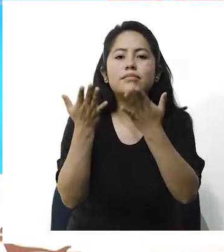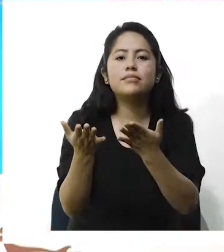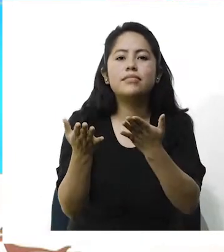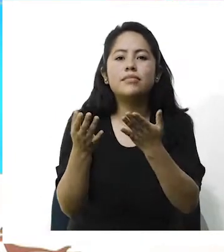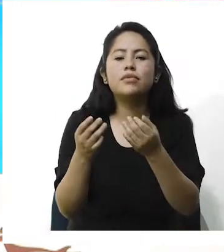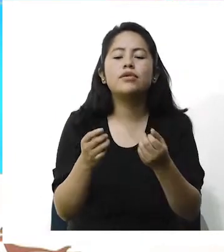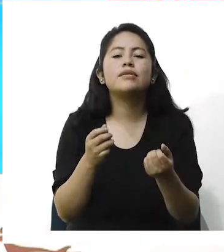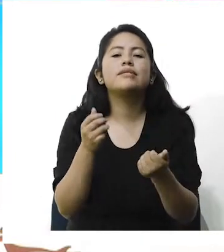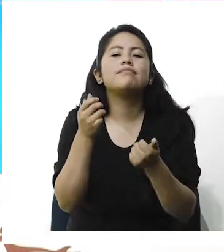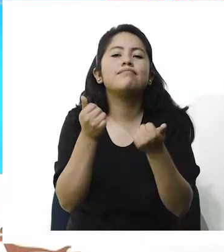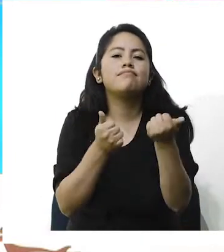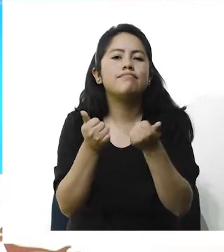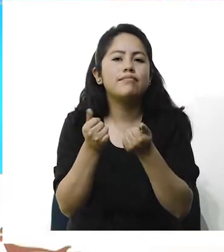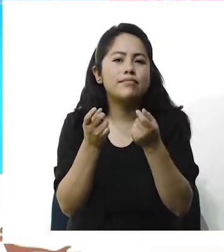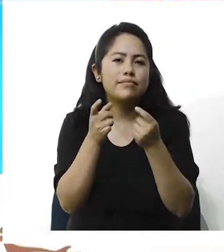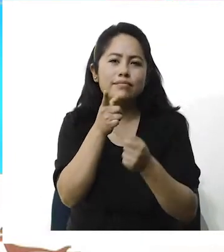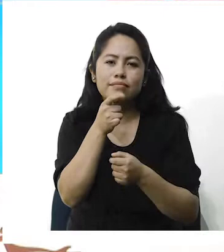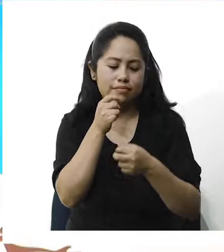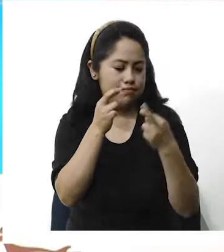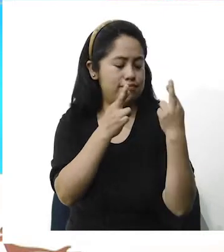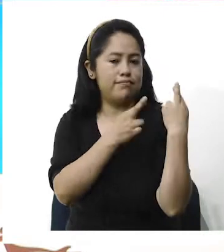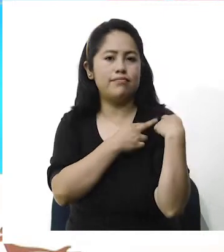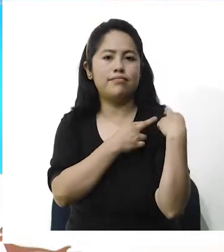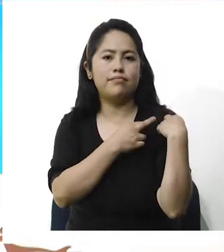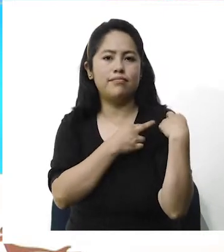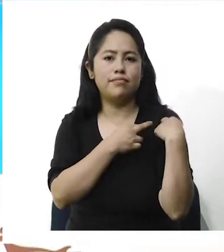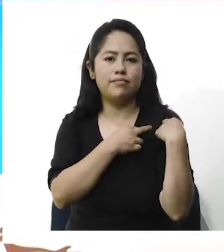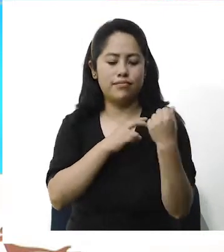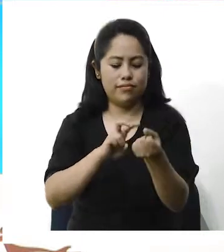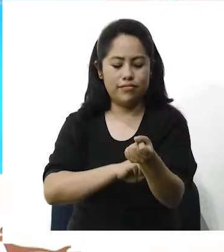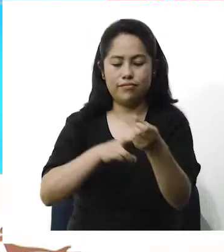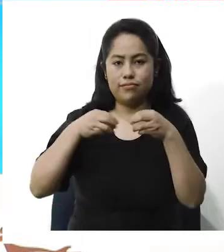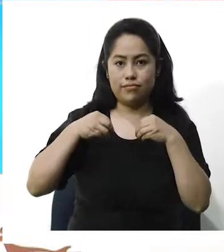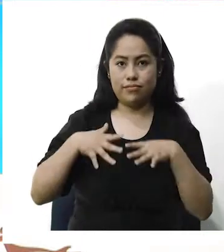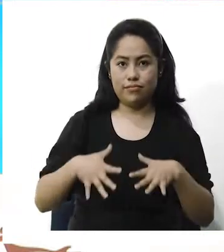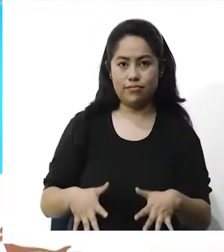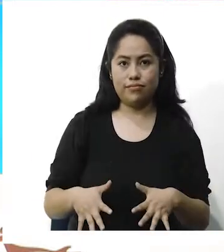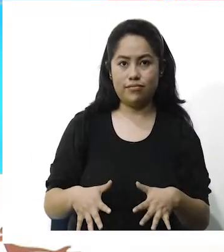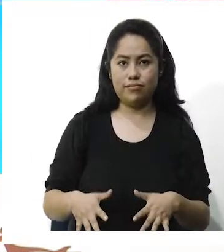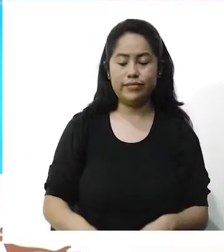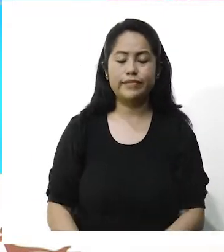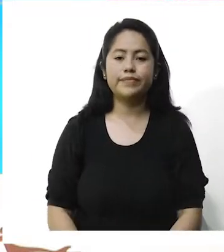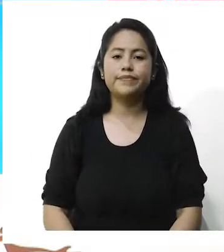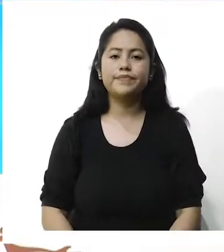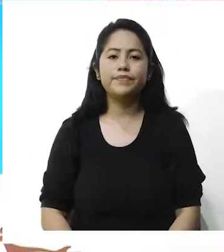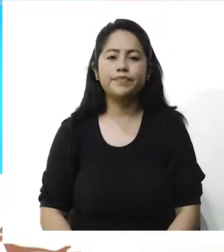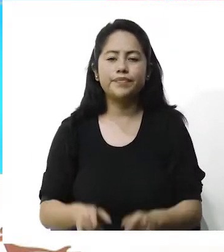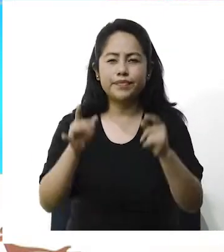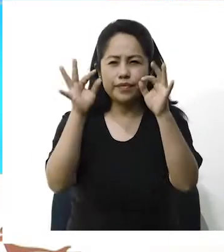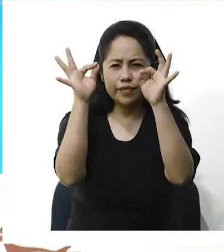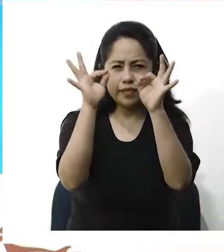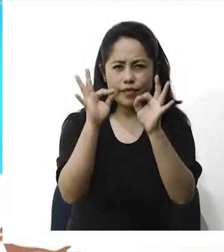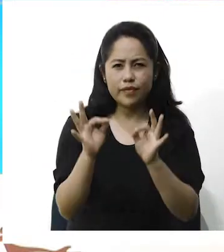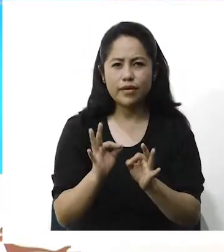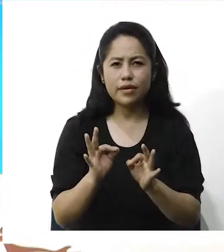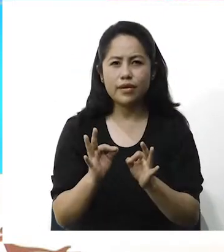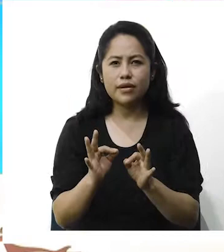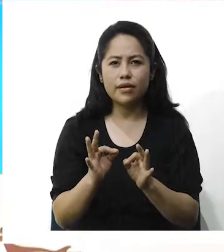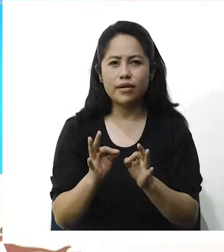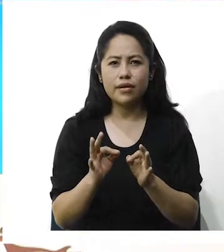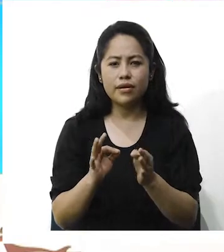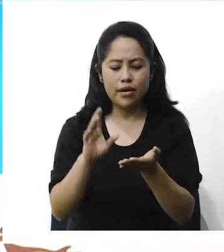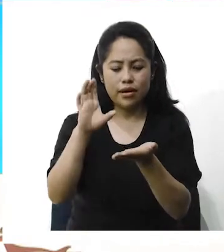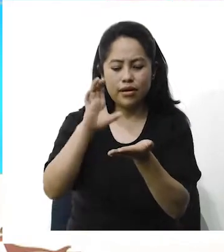el responsable para eso es el sistema nervioso, el cual está formado por